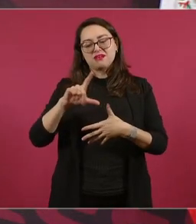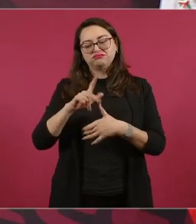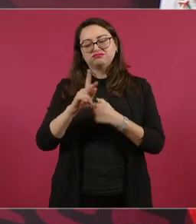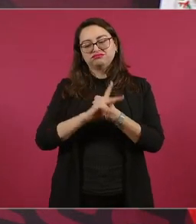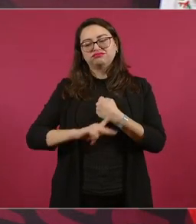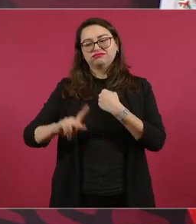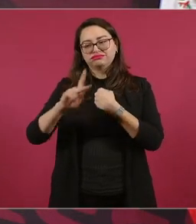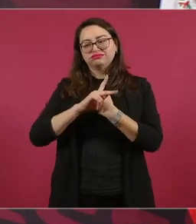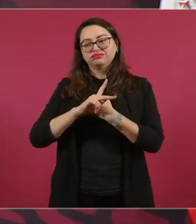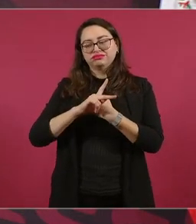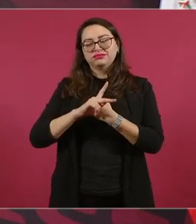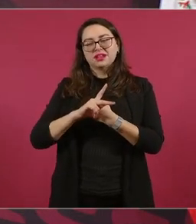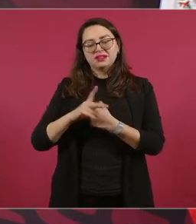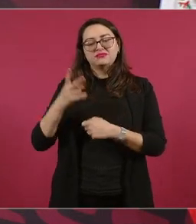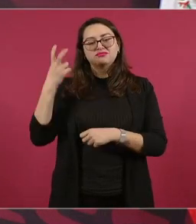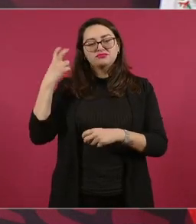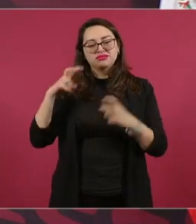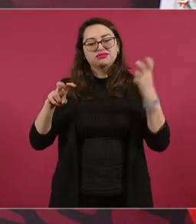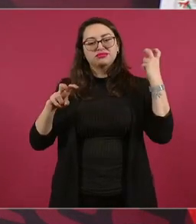hasta ahora,